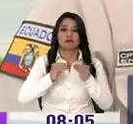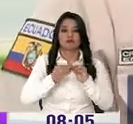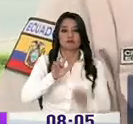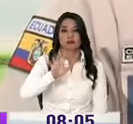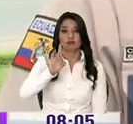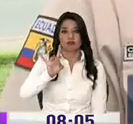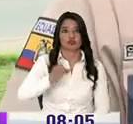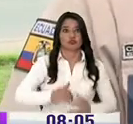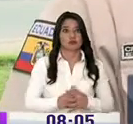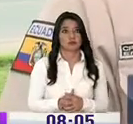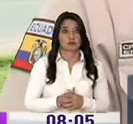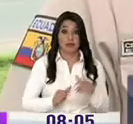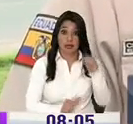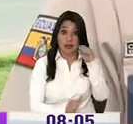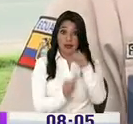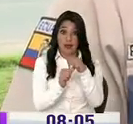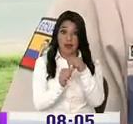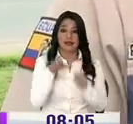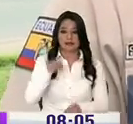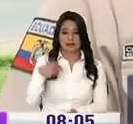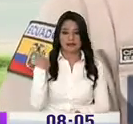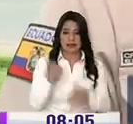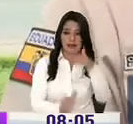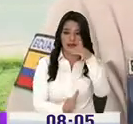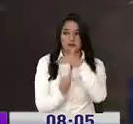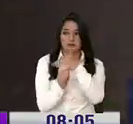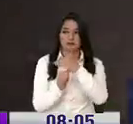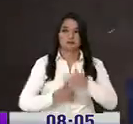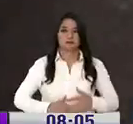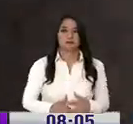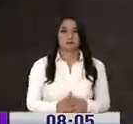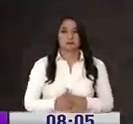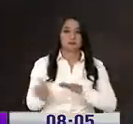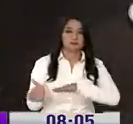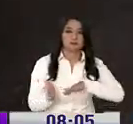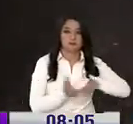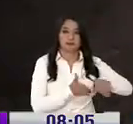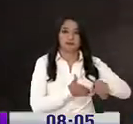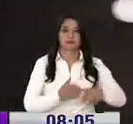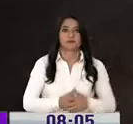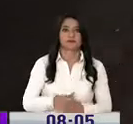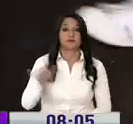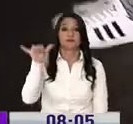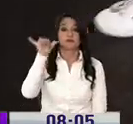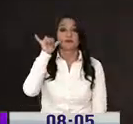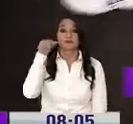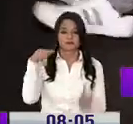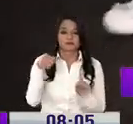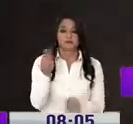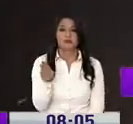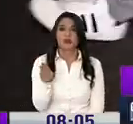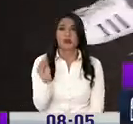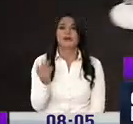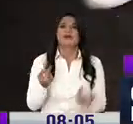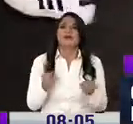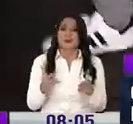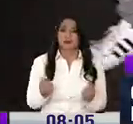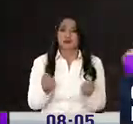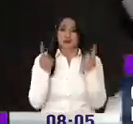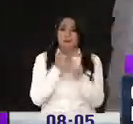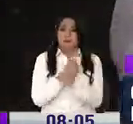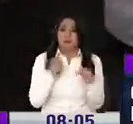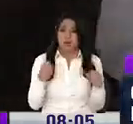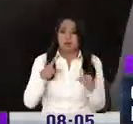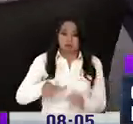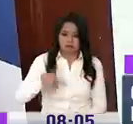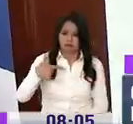38. ¿Cargado? Con su munición sin percutir al interior. Mientras en la ciudad de Sangolquí un menor de edad fue sorprendido en primera instancia con un